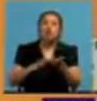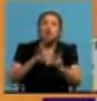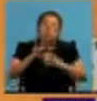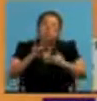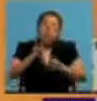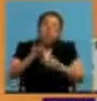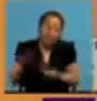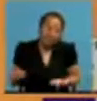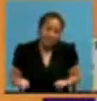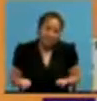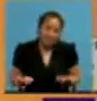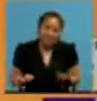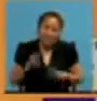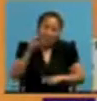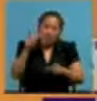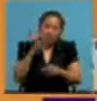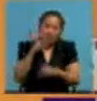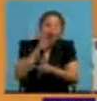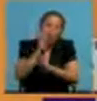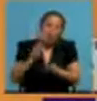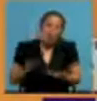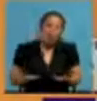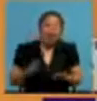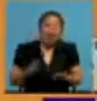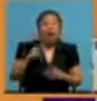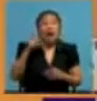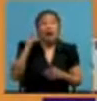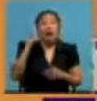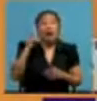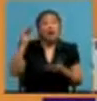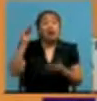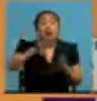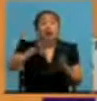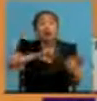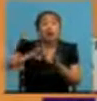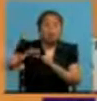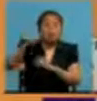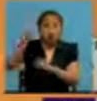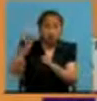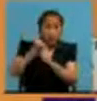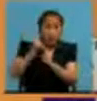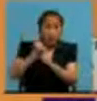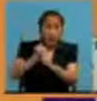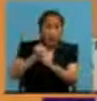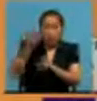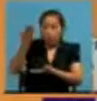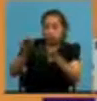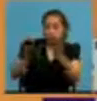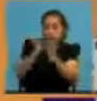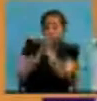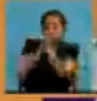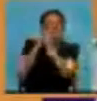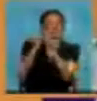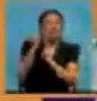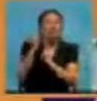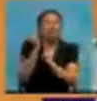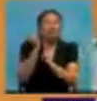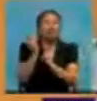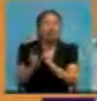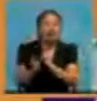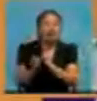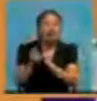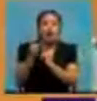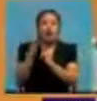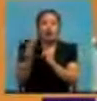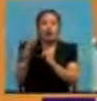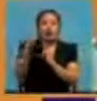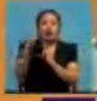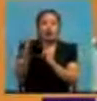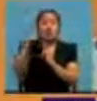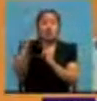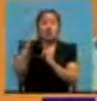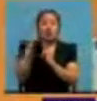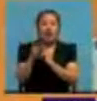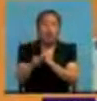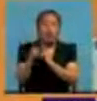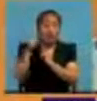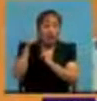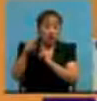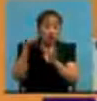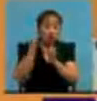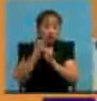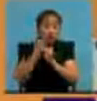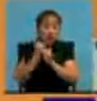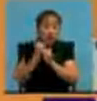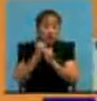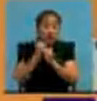las compras y otros que tienen una bolsa de trabajo y si tienen un censo muy claro son la gente de la uocra los trabajadores de la